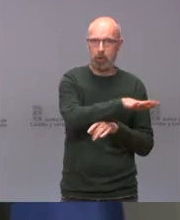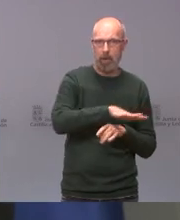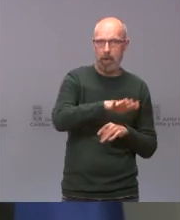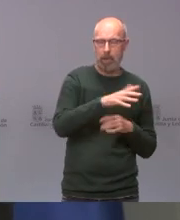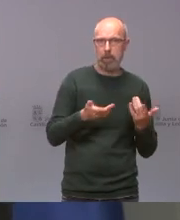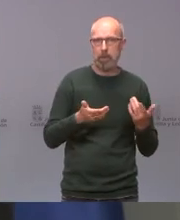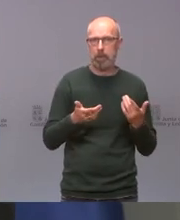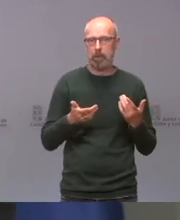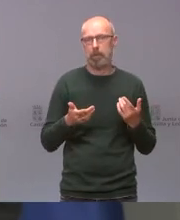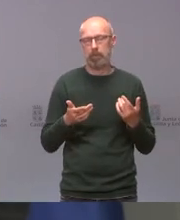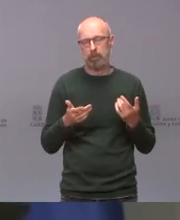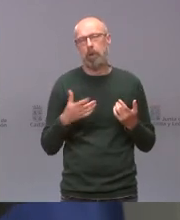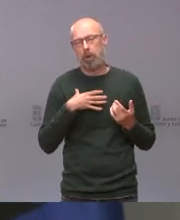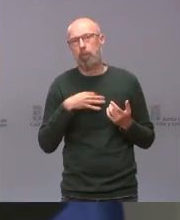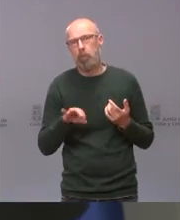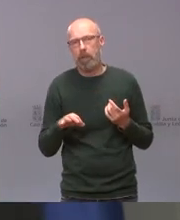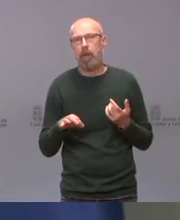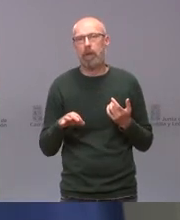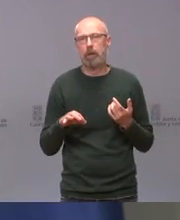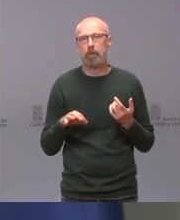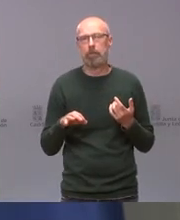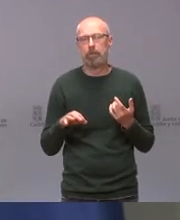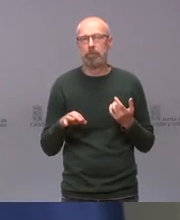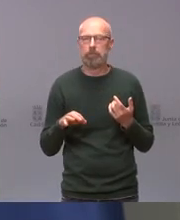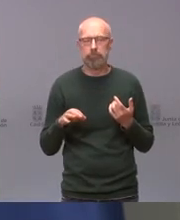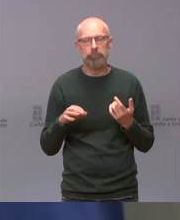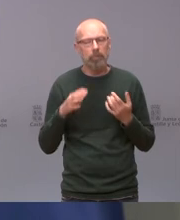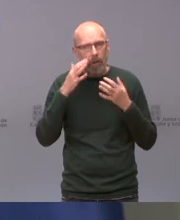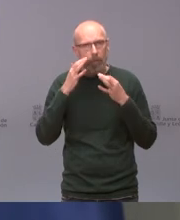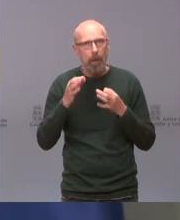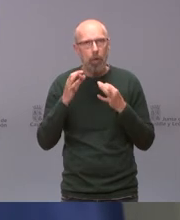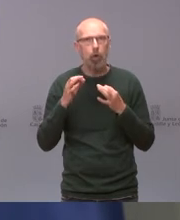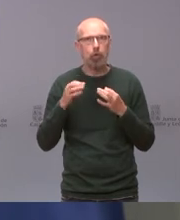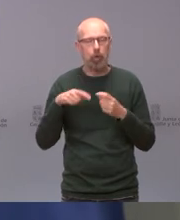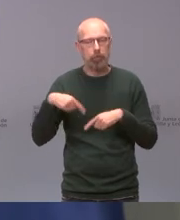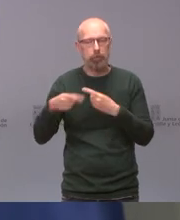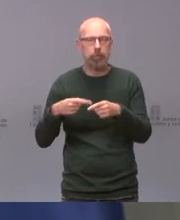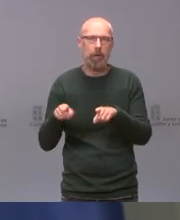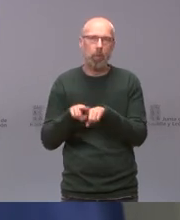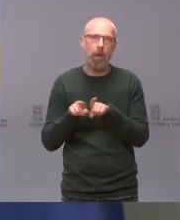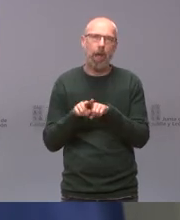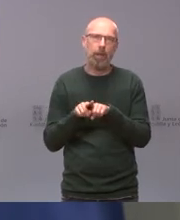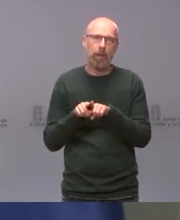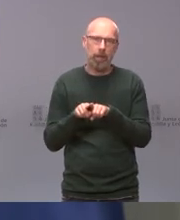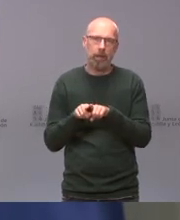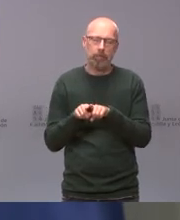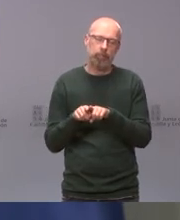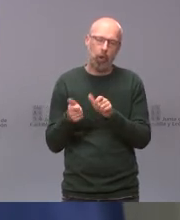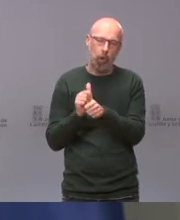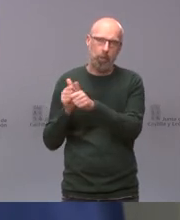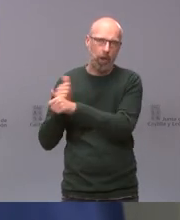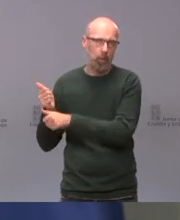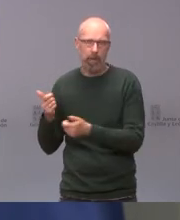se podría producir un peligroso efecto llamada. Entonces, yo creo